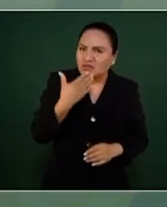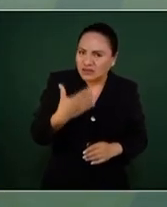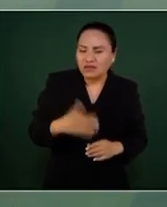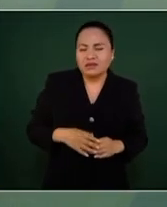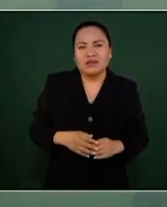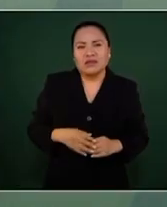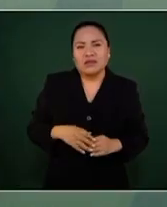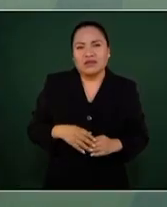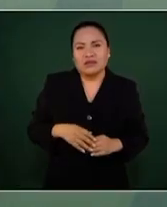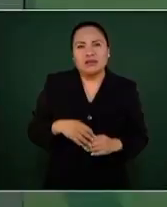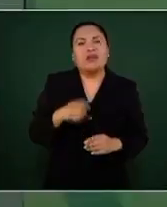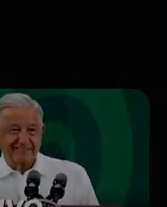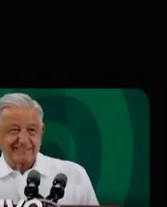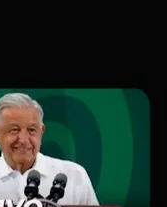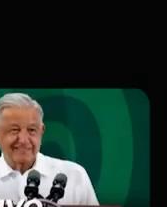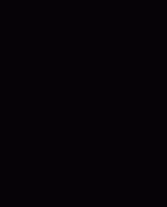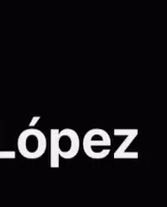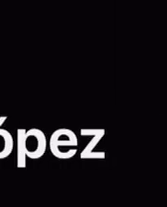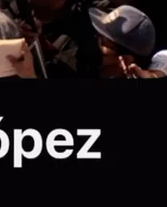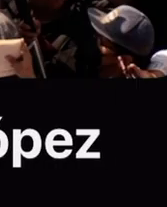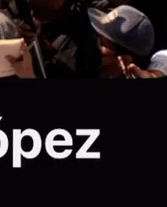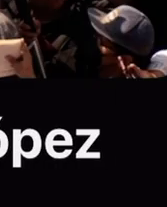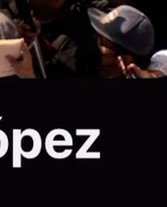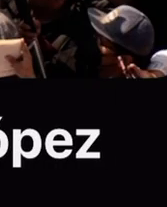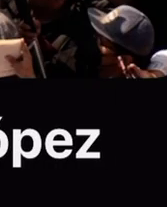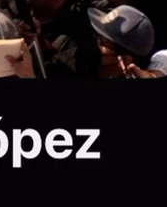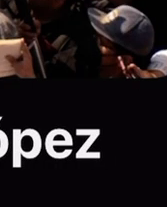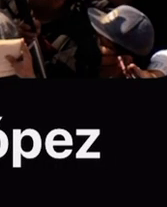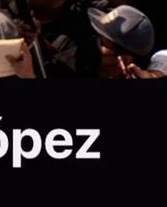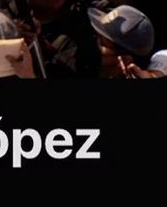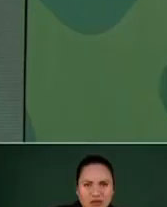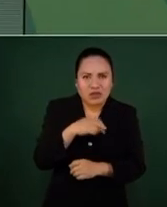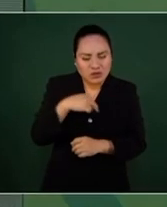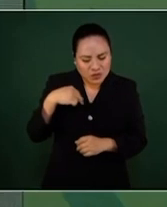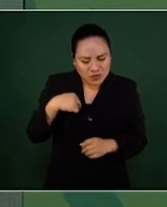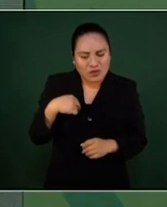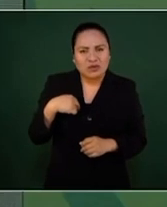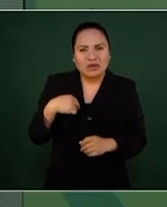ha sido, es y será siempre